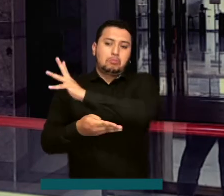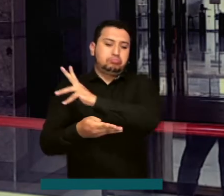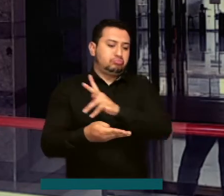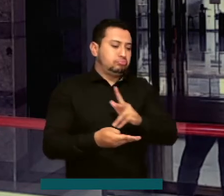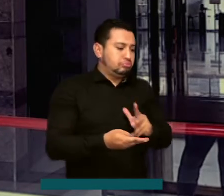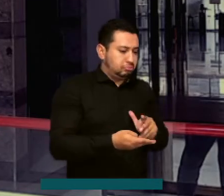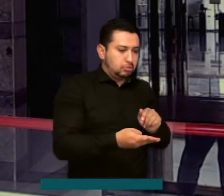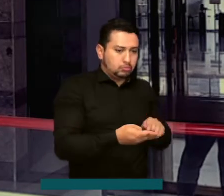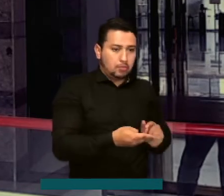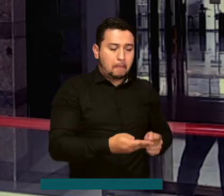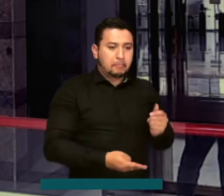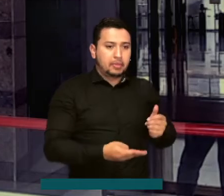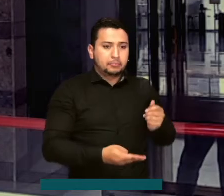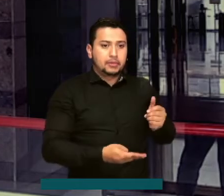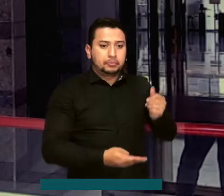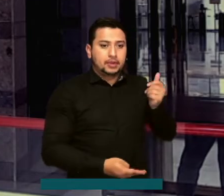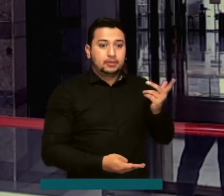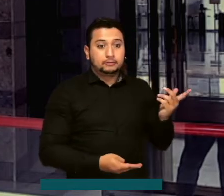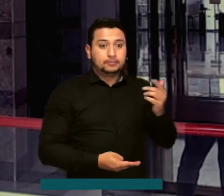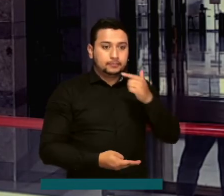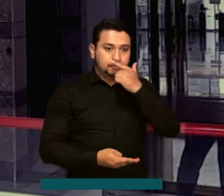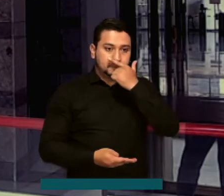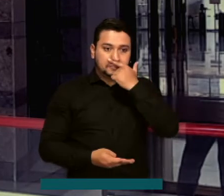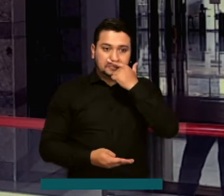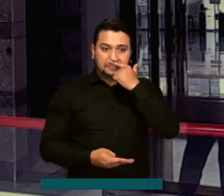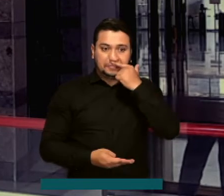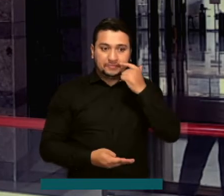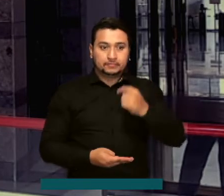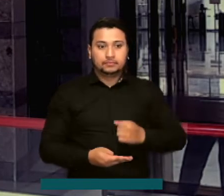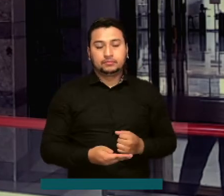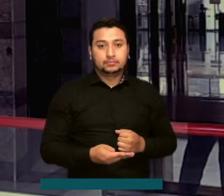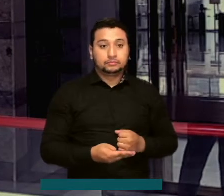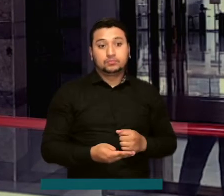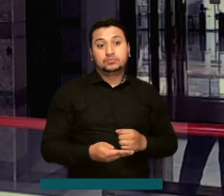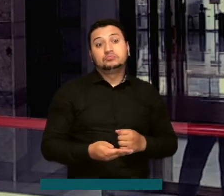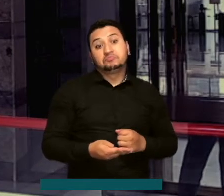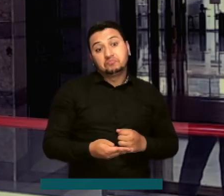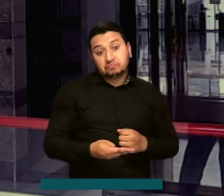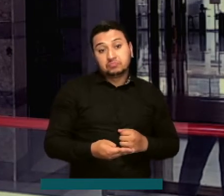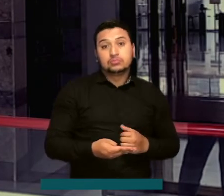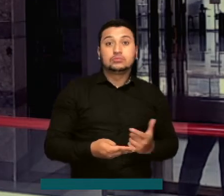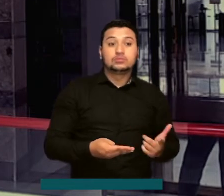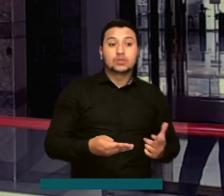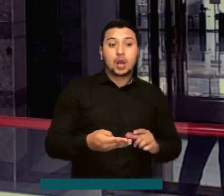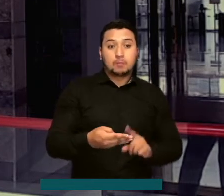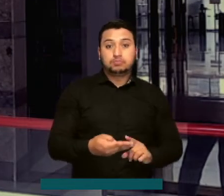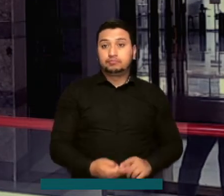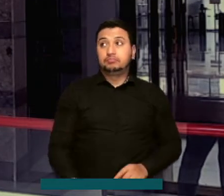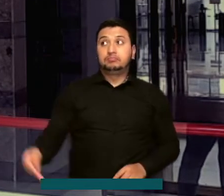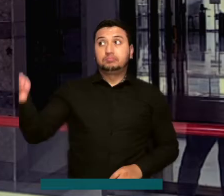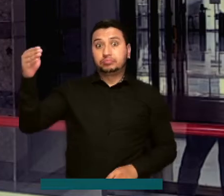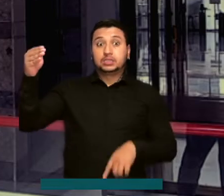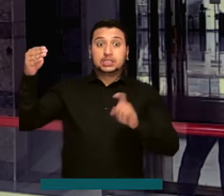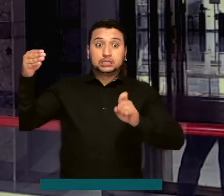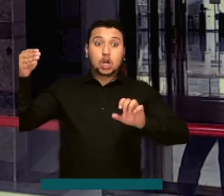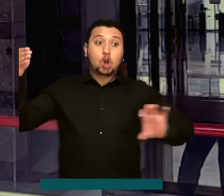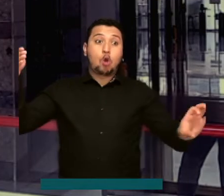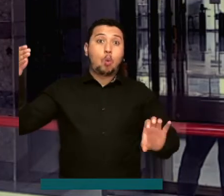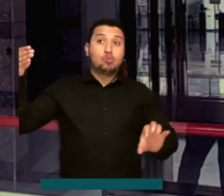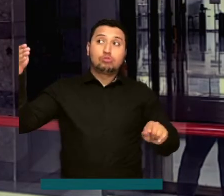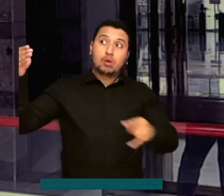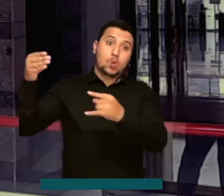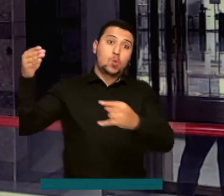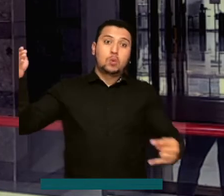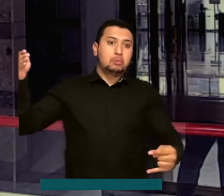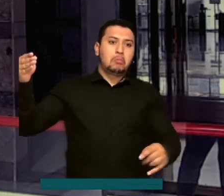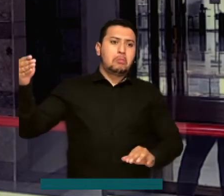procesamiento inteligente de las imágenes. Tampoco son en rigor webcams porque no necesitan de un computador para conectarse y transmitir, sino